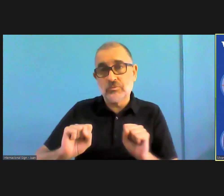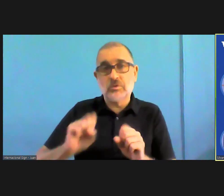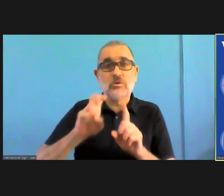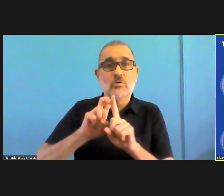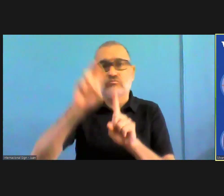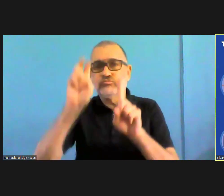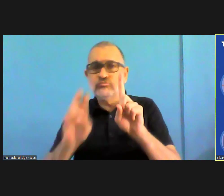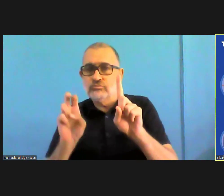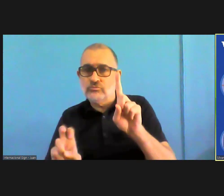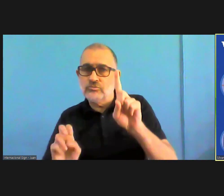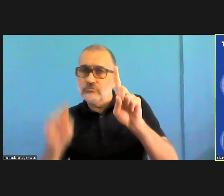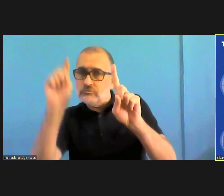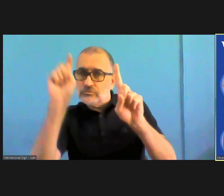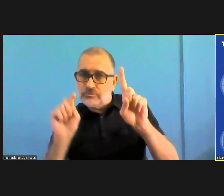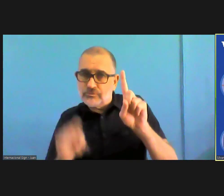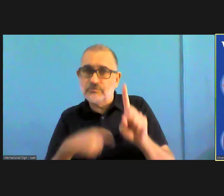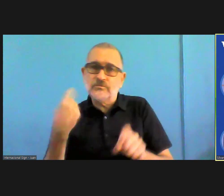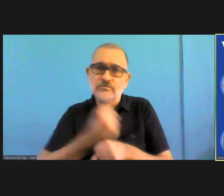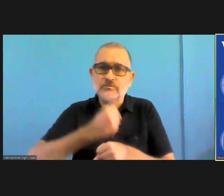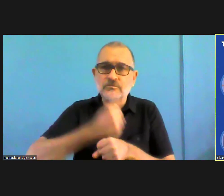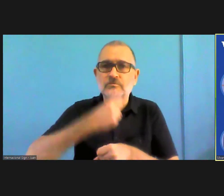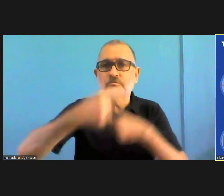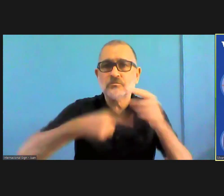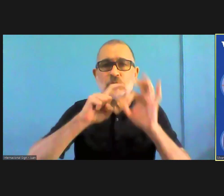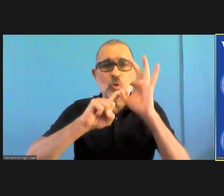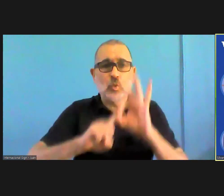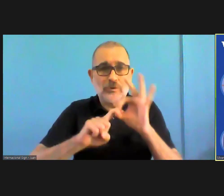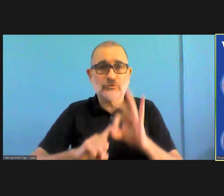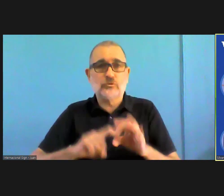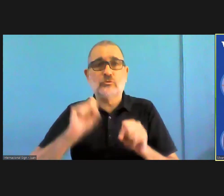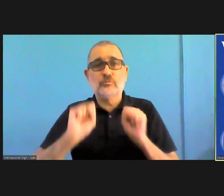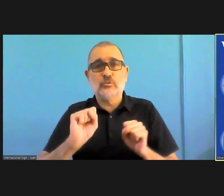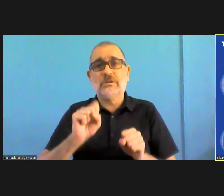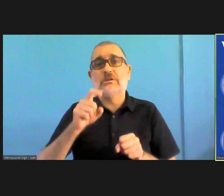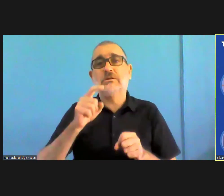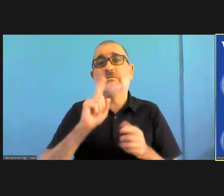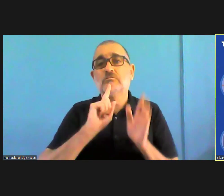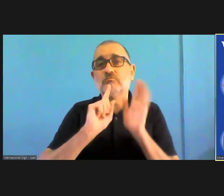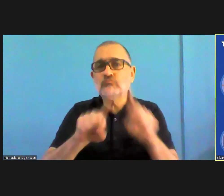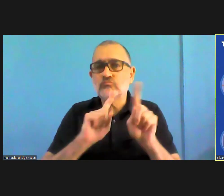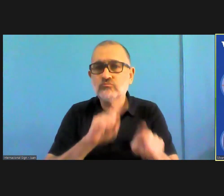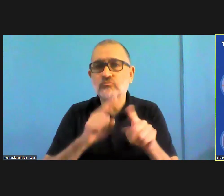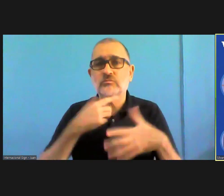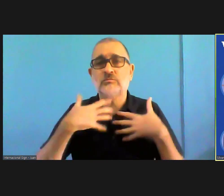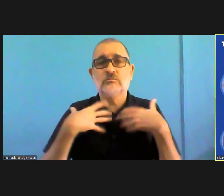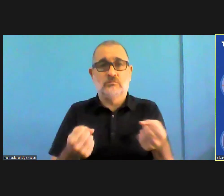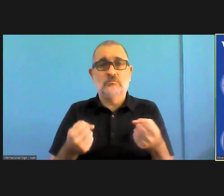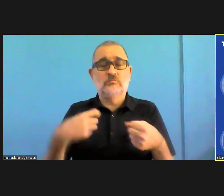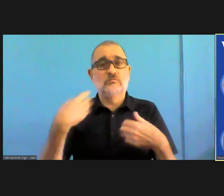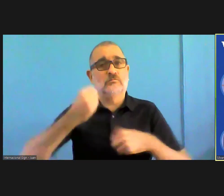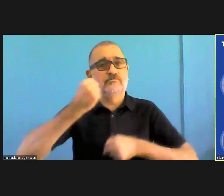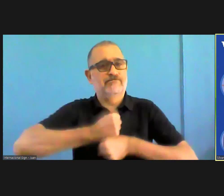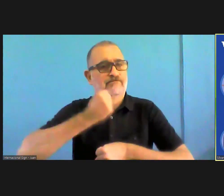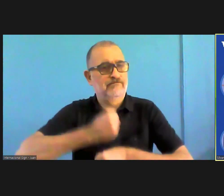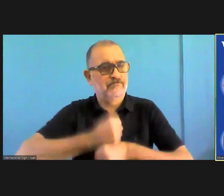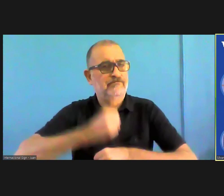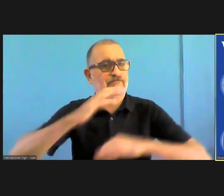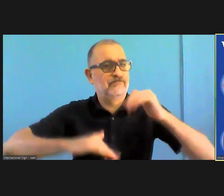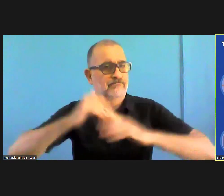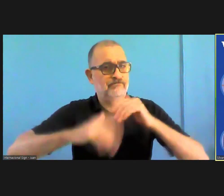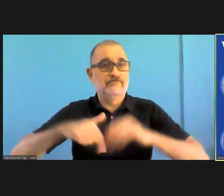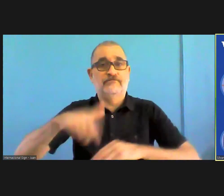salud. De eso se habló en cada una de las presentaciones, de hecho, y sabemos que uno de los